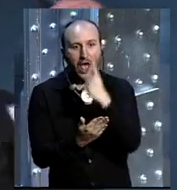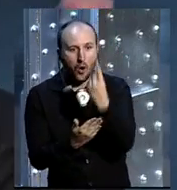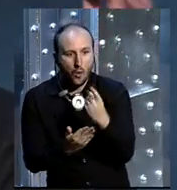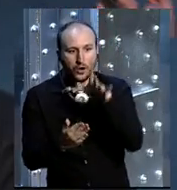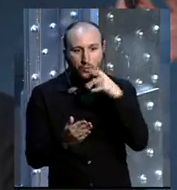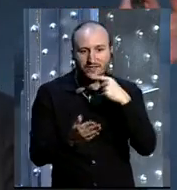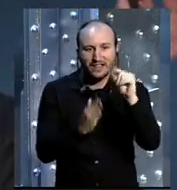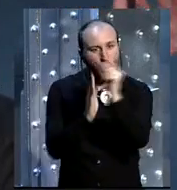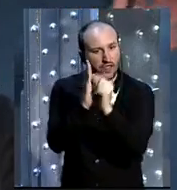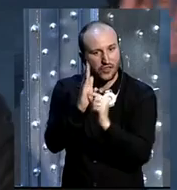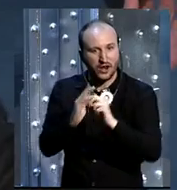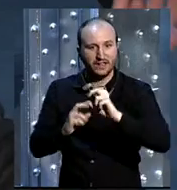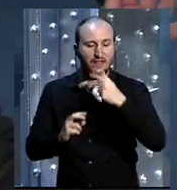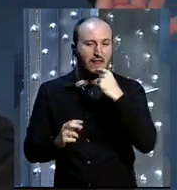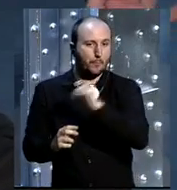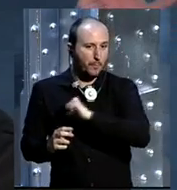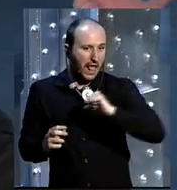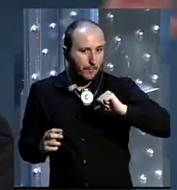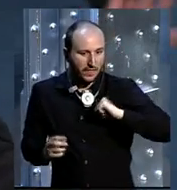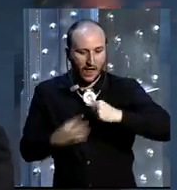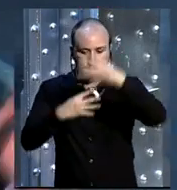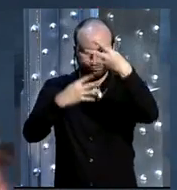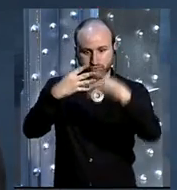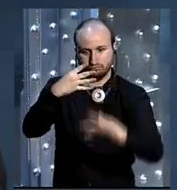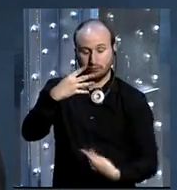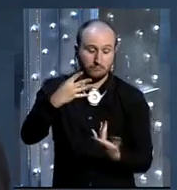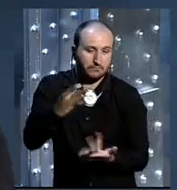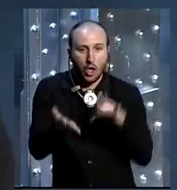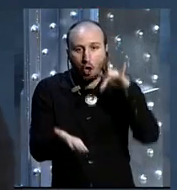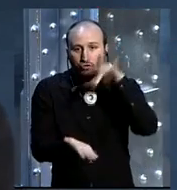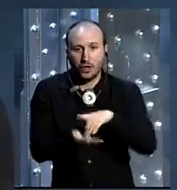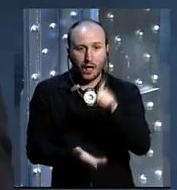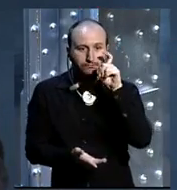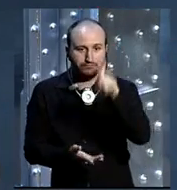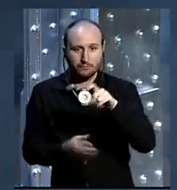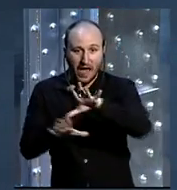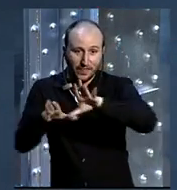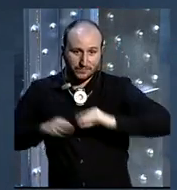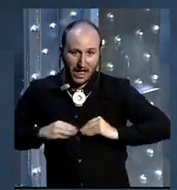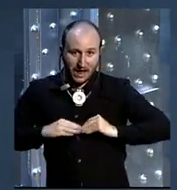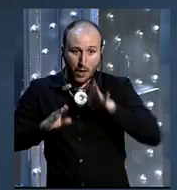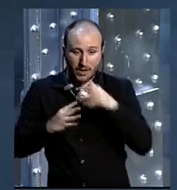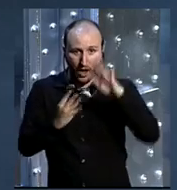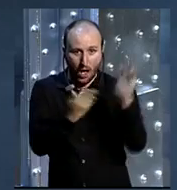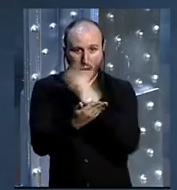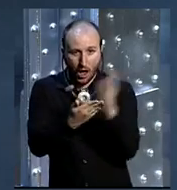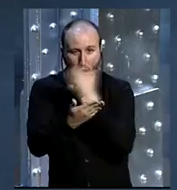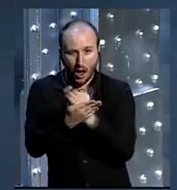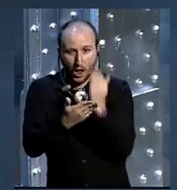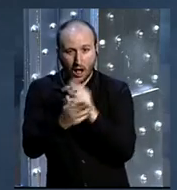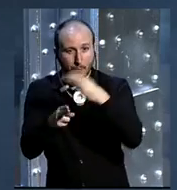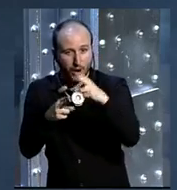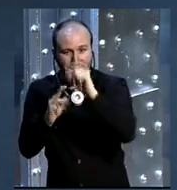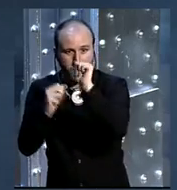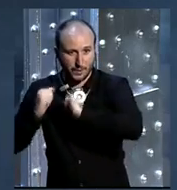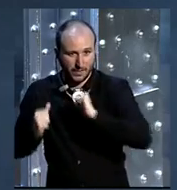de privacidad. Y tenemos que aceptar, y estoy seguro de que nadie se ha leído las 53 páginas de esa política de privacidad. Por eso la